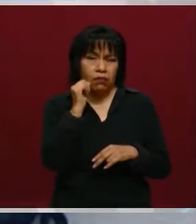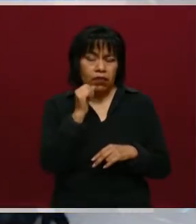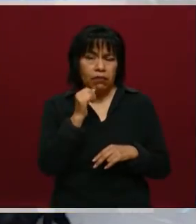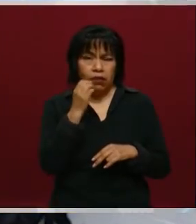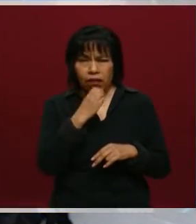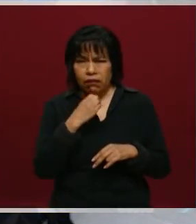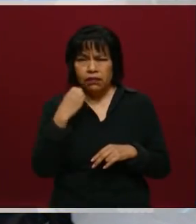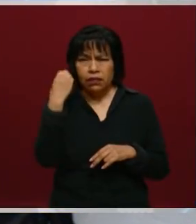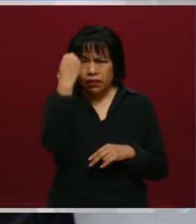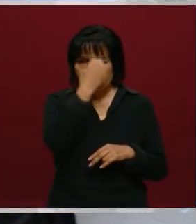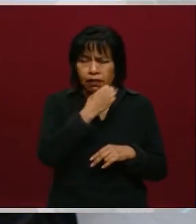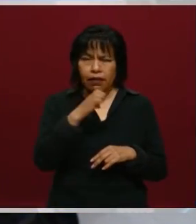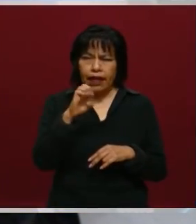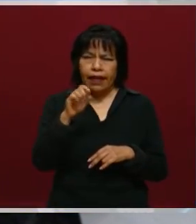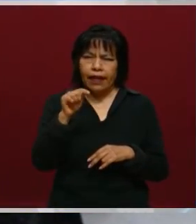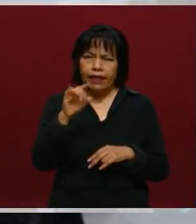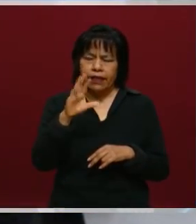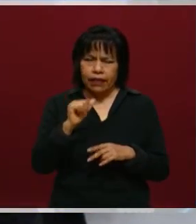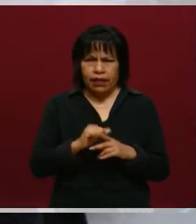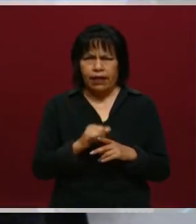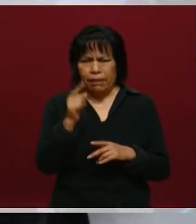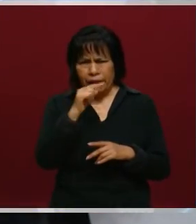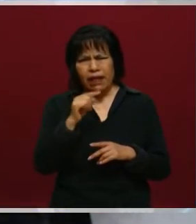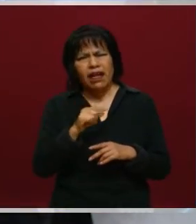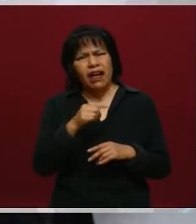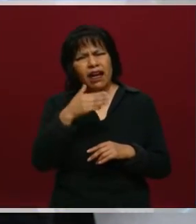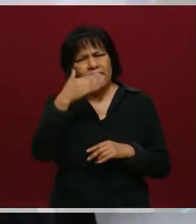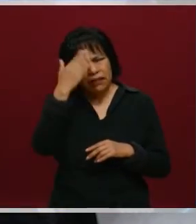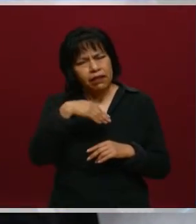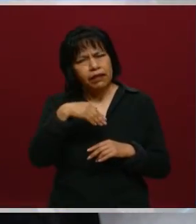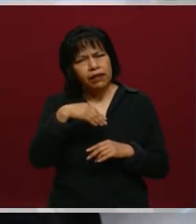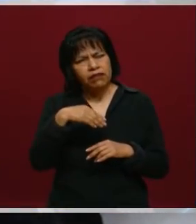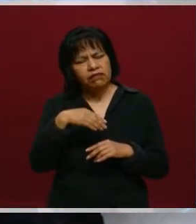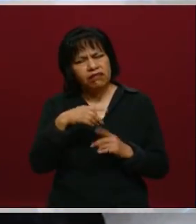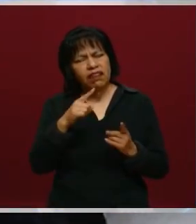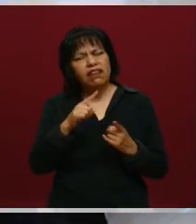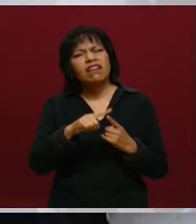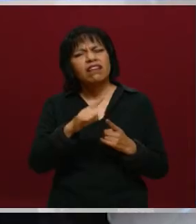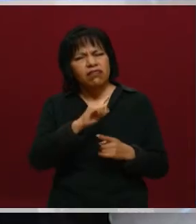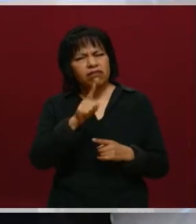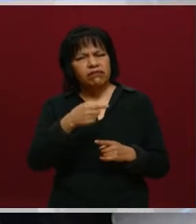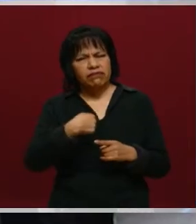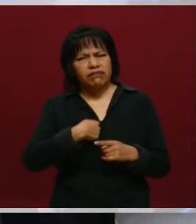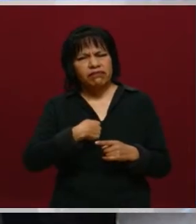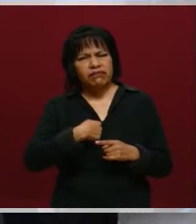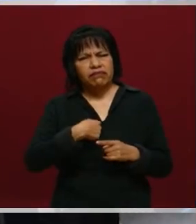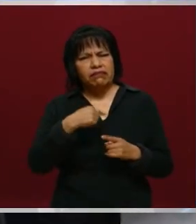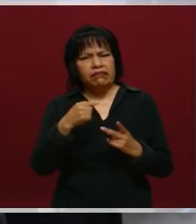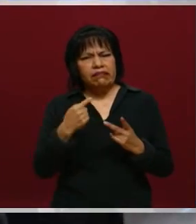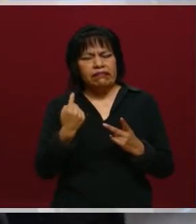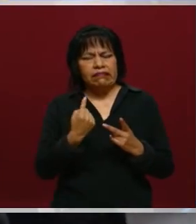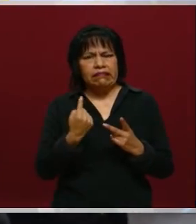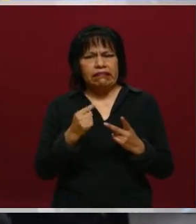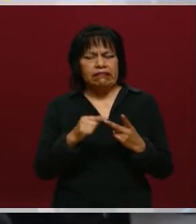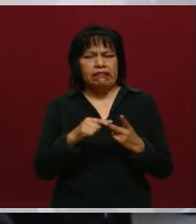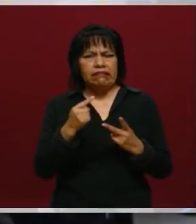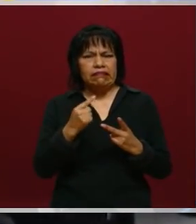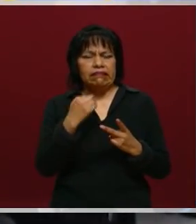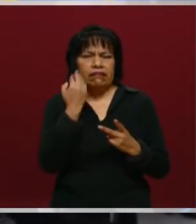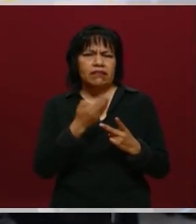evaluación ética que nos permita saber quiénes somos dónde estamos qué queremos hacia dónde